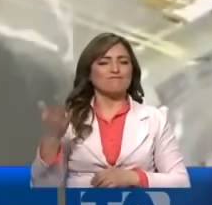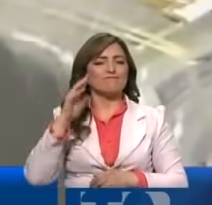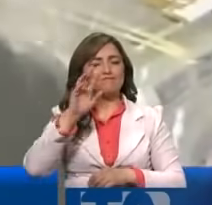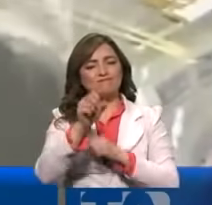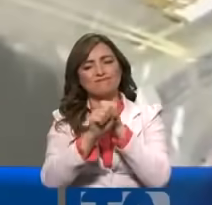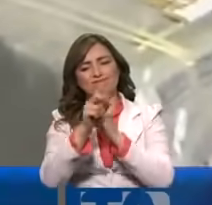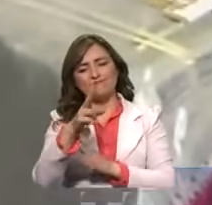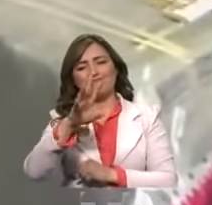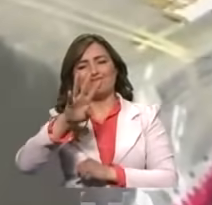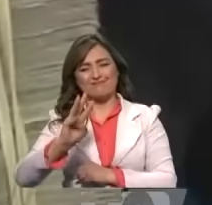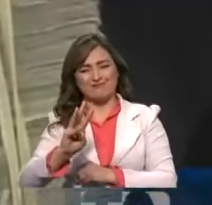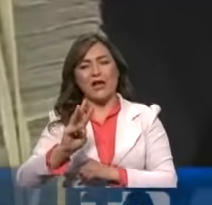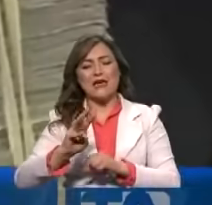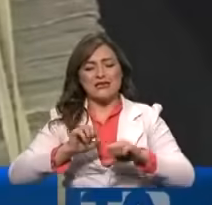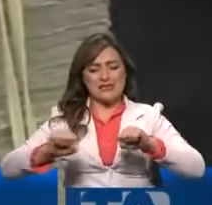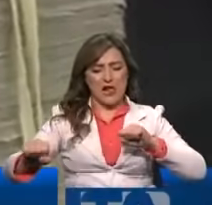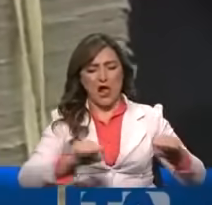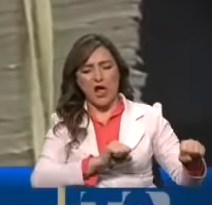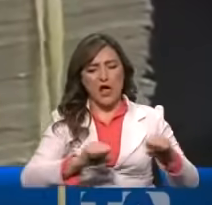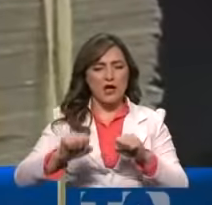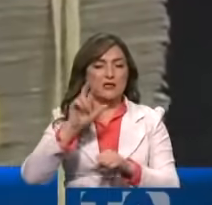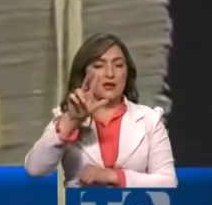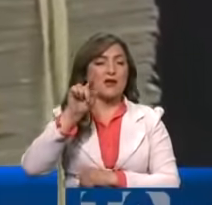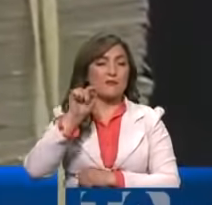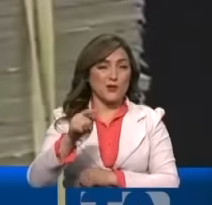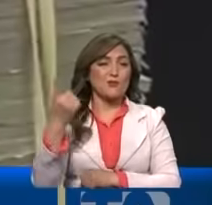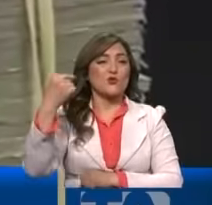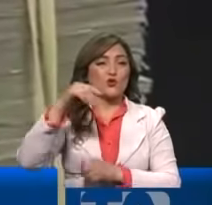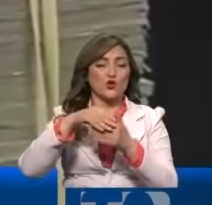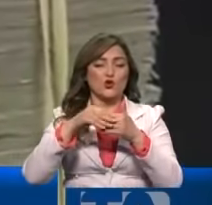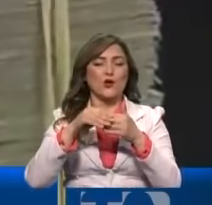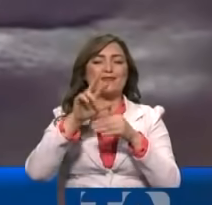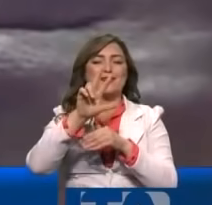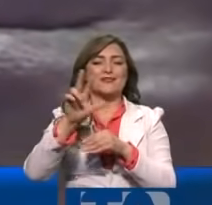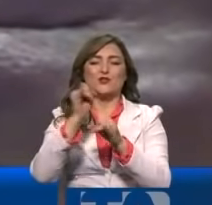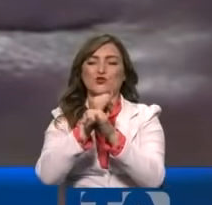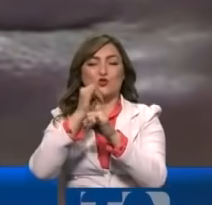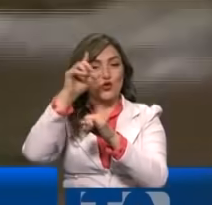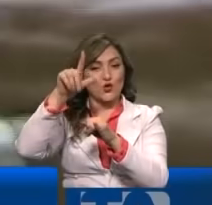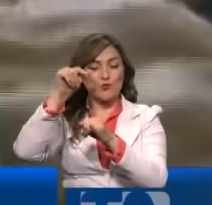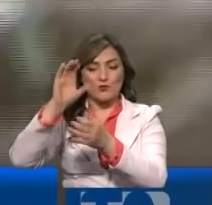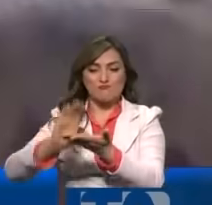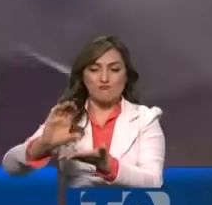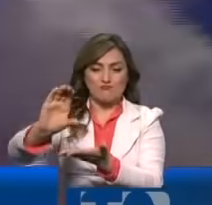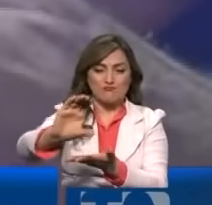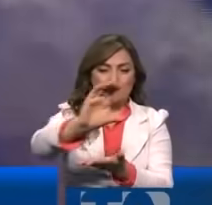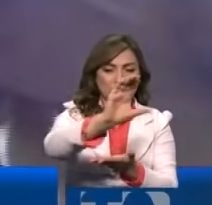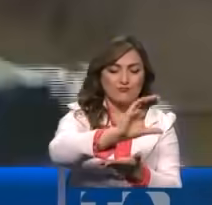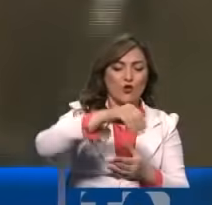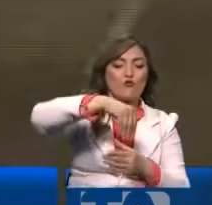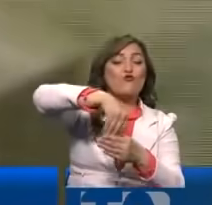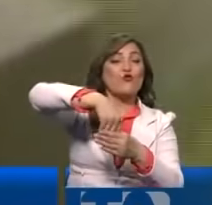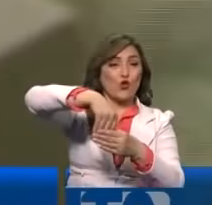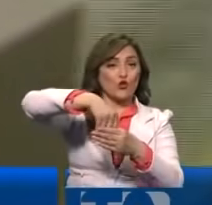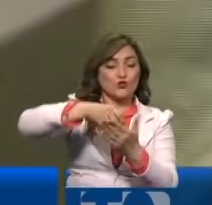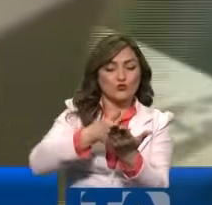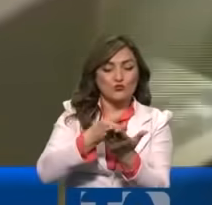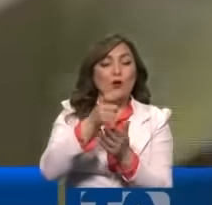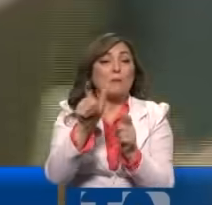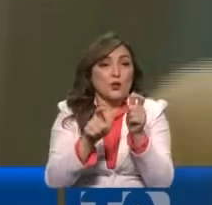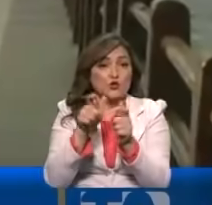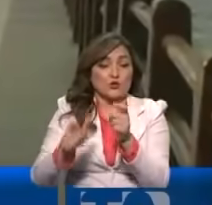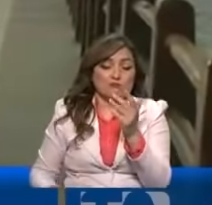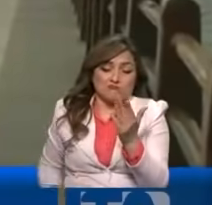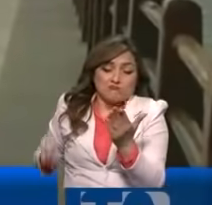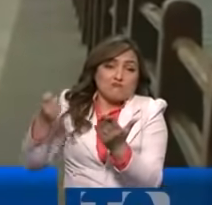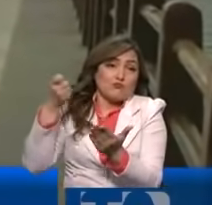entregaron cerca de 3,000 millones de dólares a 33 instituciones del Estado. Gran parte de esos recursos fueron aporte de los ciudadanos